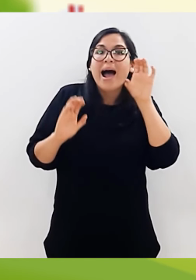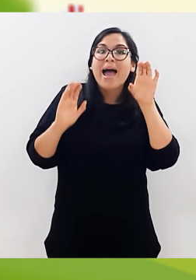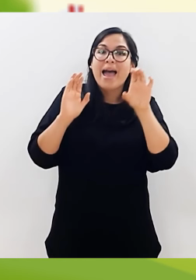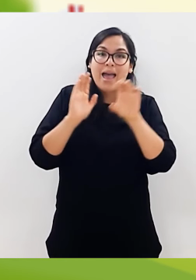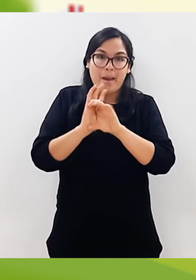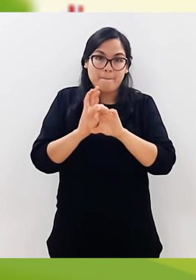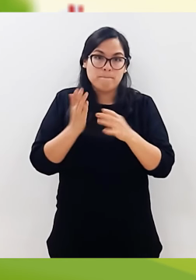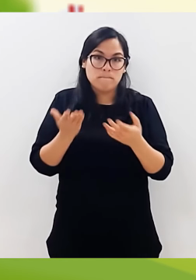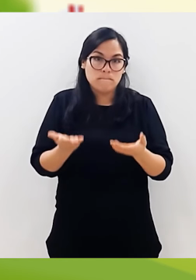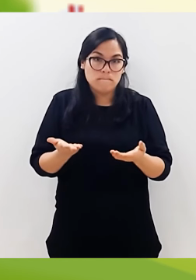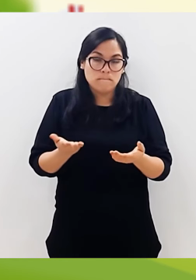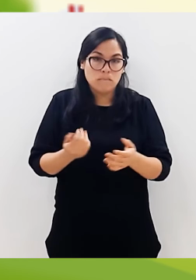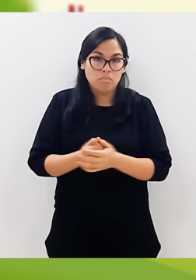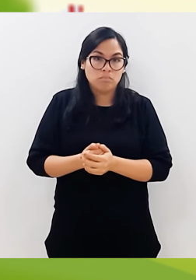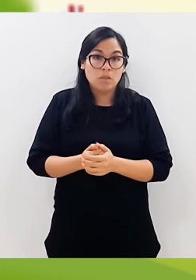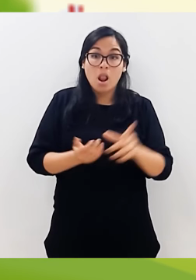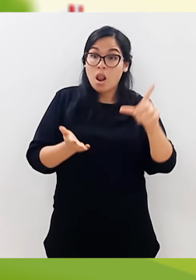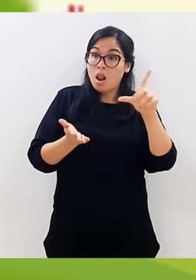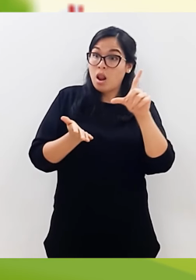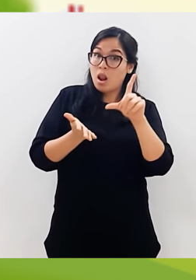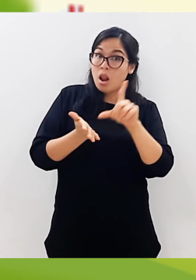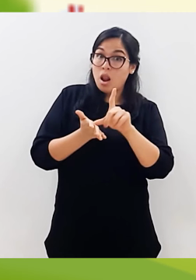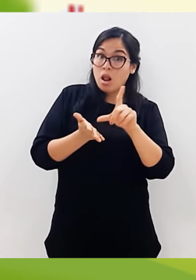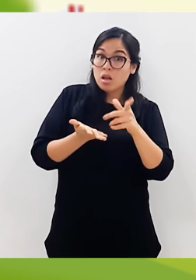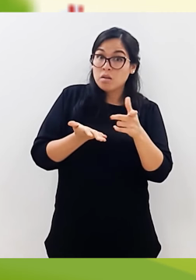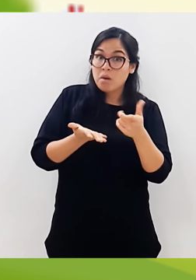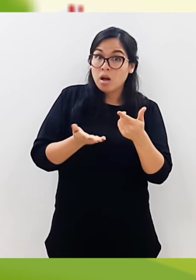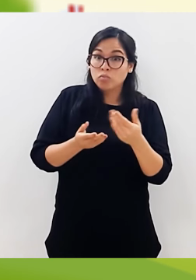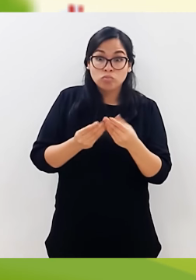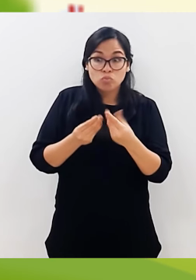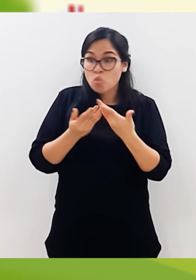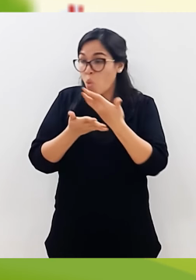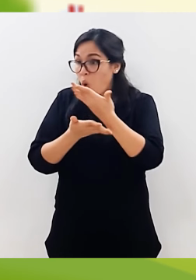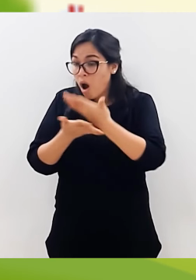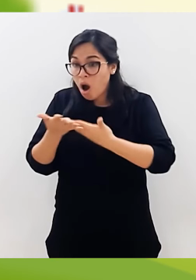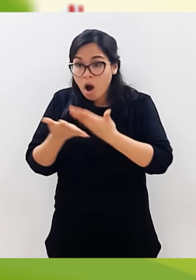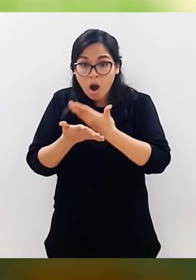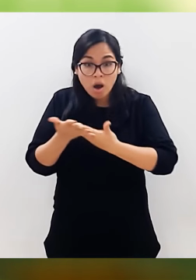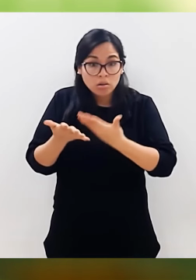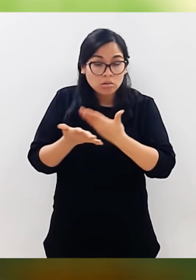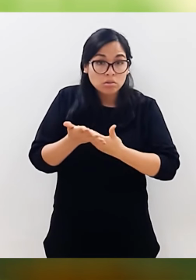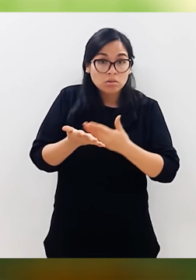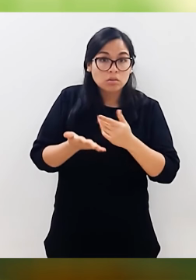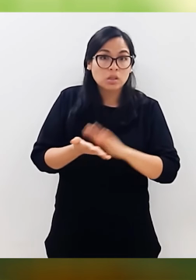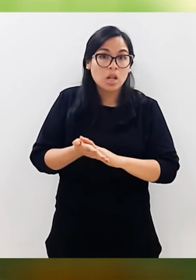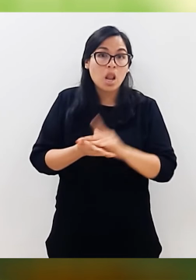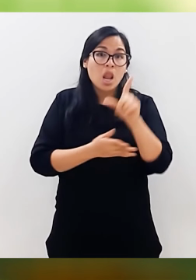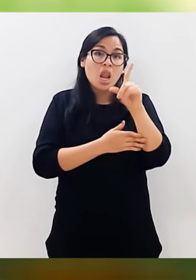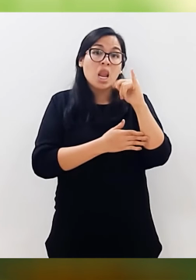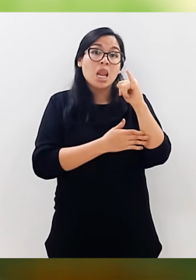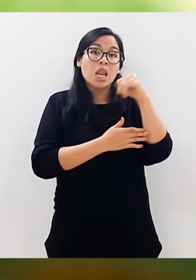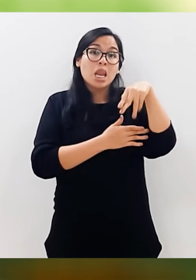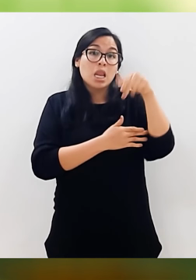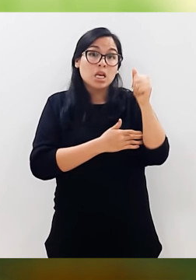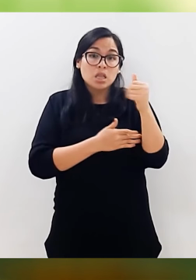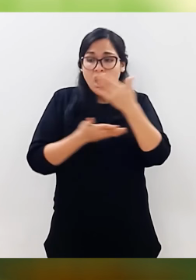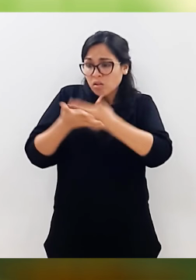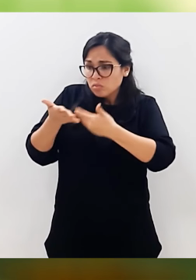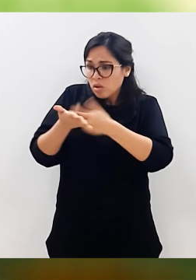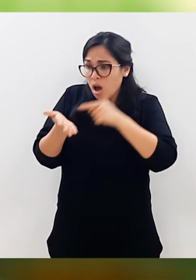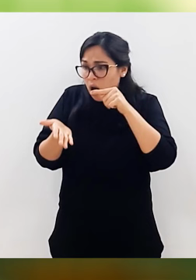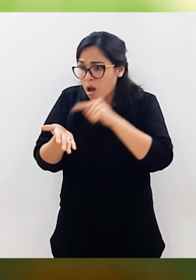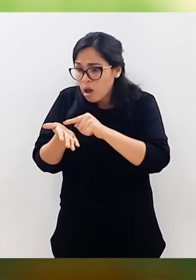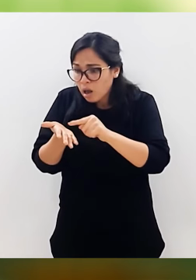apellidos. A tener una nacionalidad. Ya que al inscribir nuestro